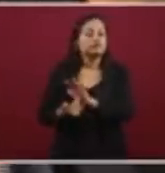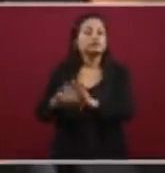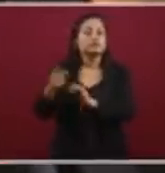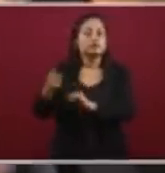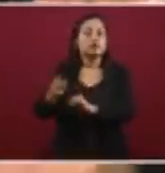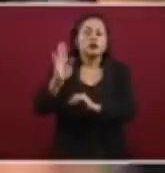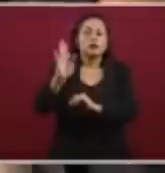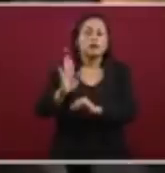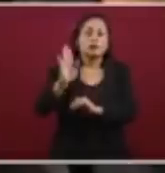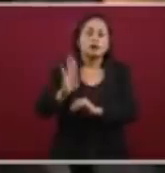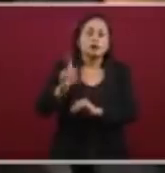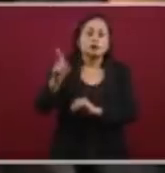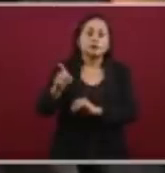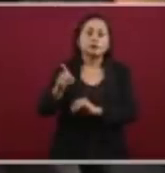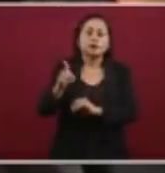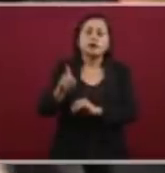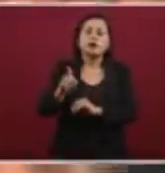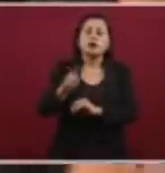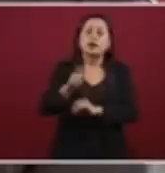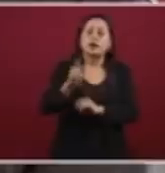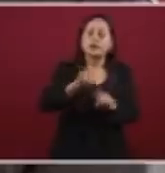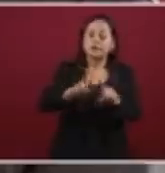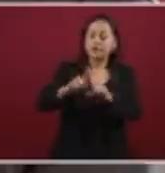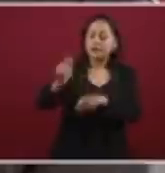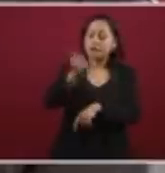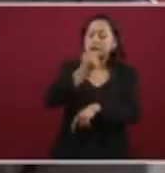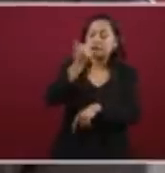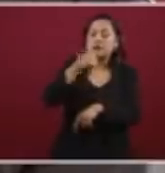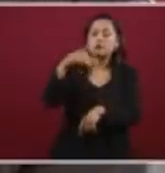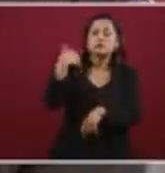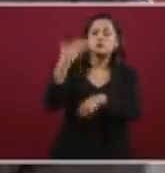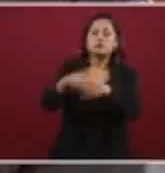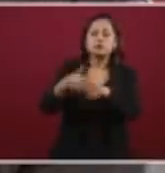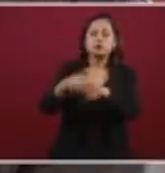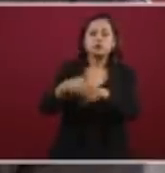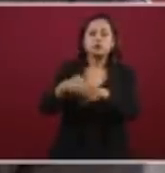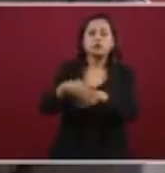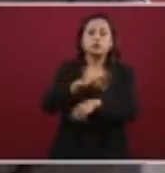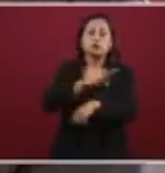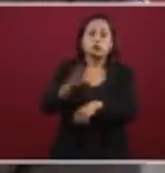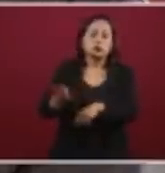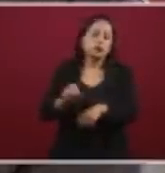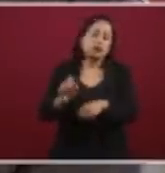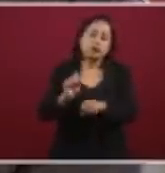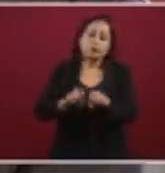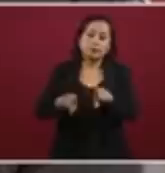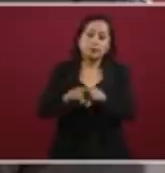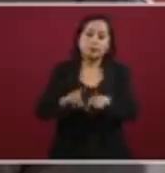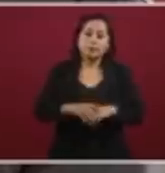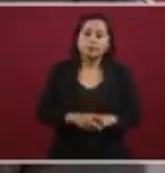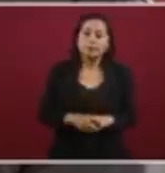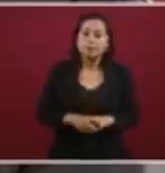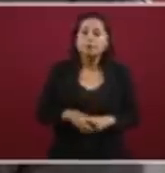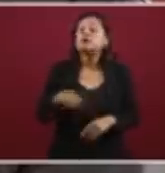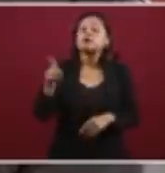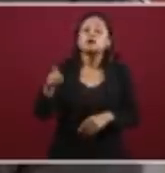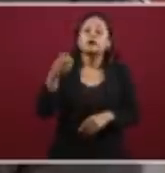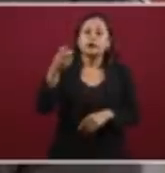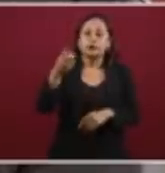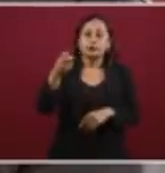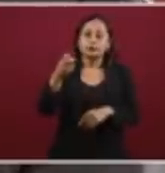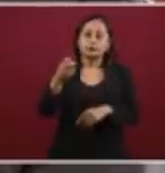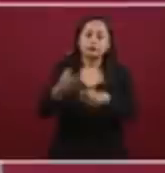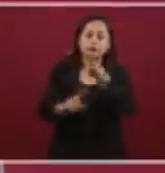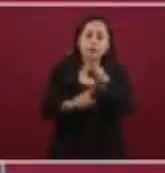que también son egresados de ayotzinapa emergían en el país sobre el caso los delitos de lesa humanidad lo más importante de ello